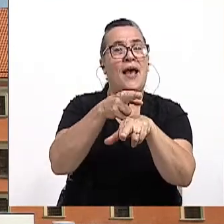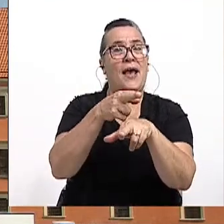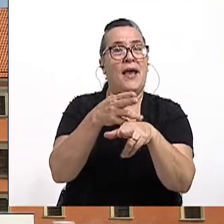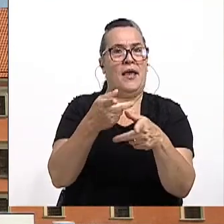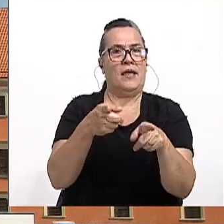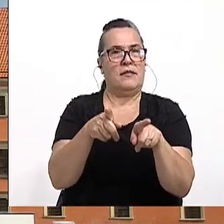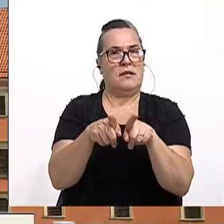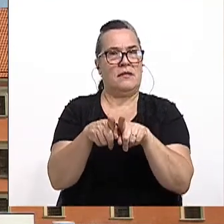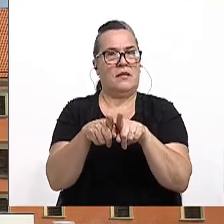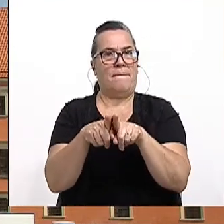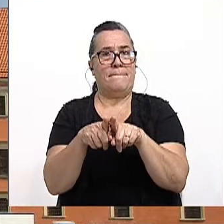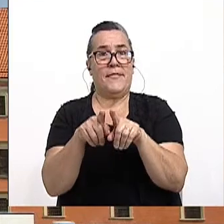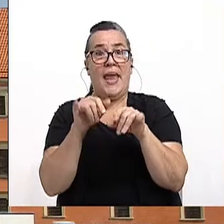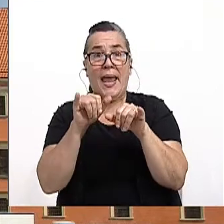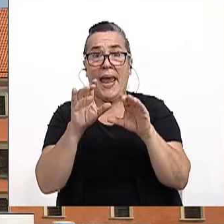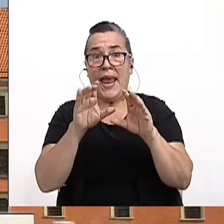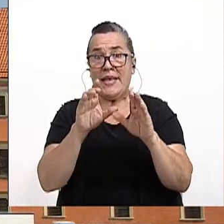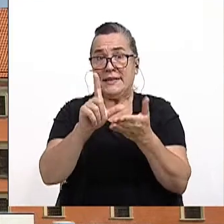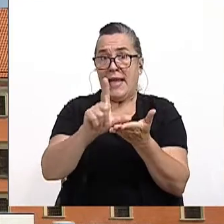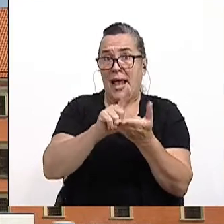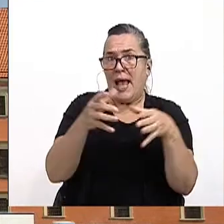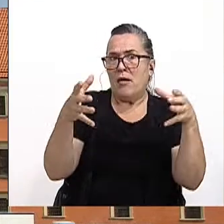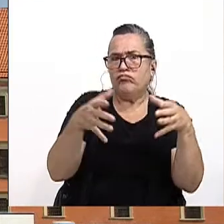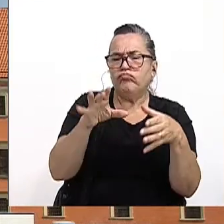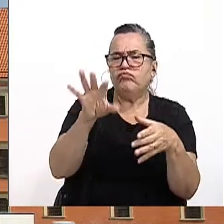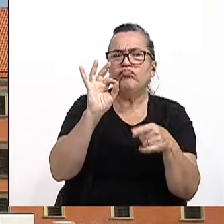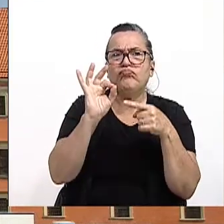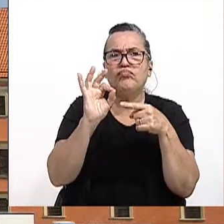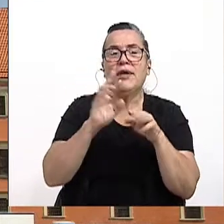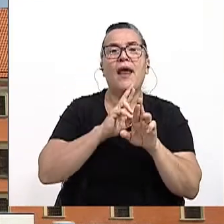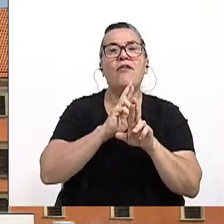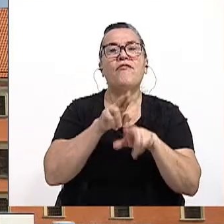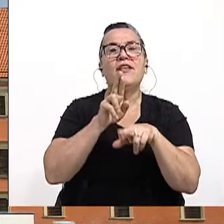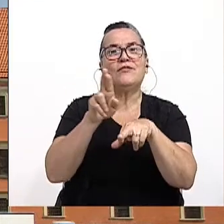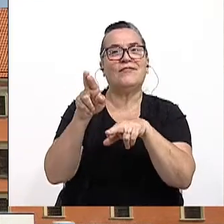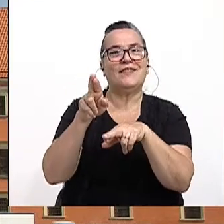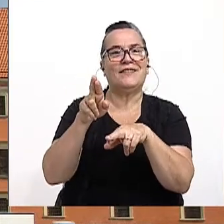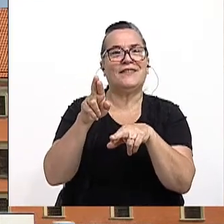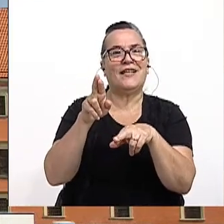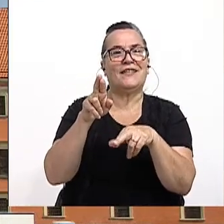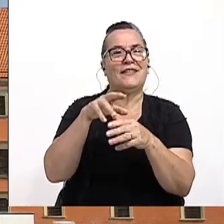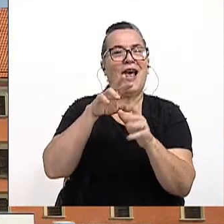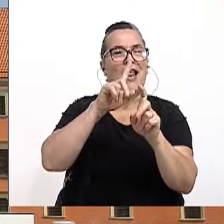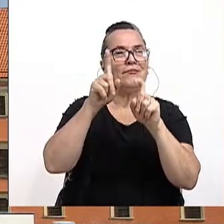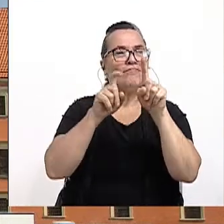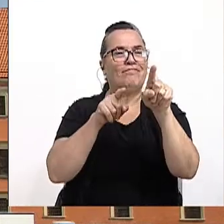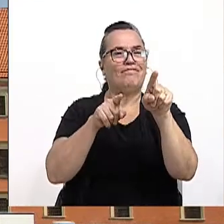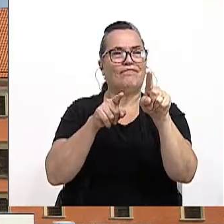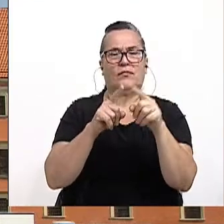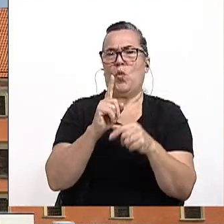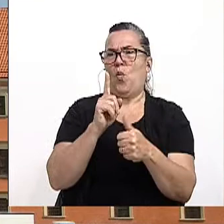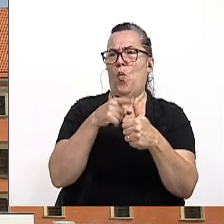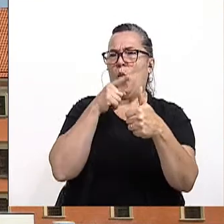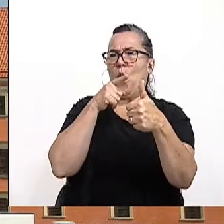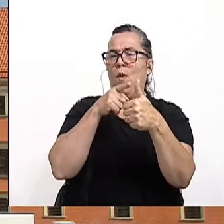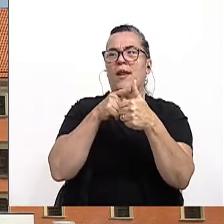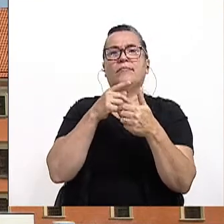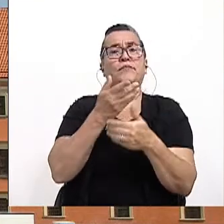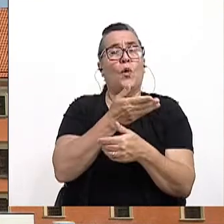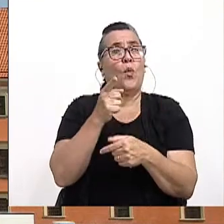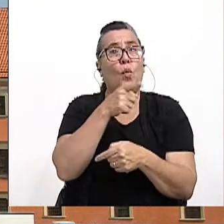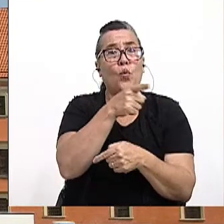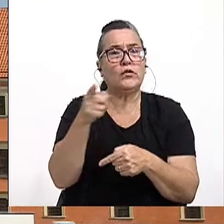no, dentro de esta clase vamos a obtener las respuestas a esas interrogantes. Una de las preguntas es, cuando